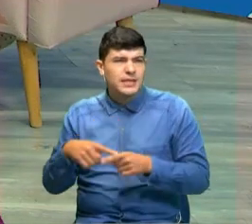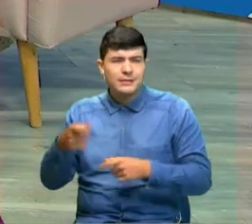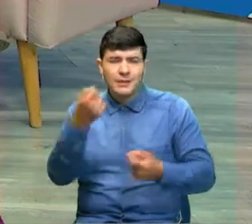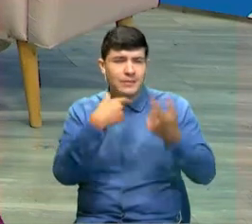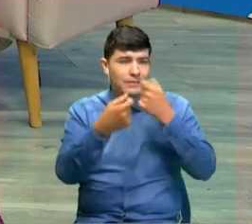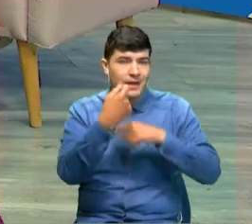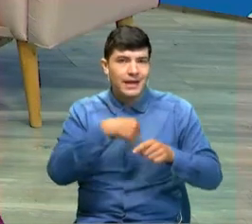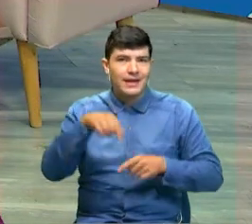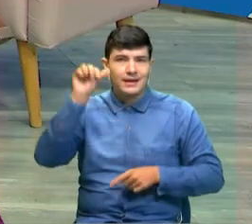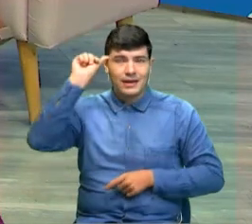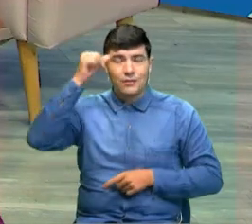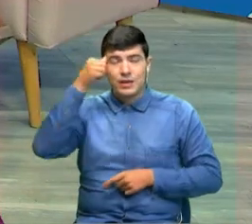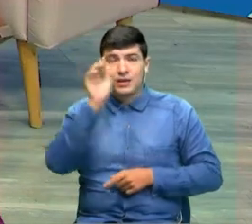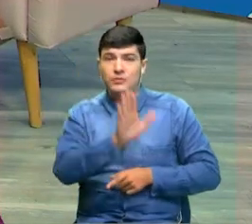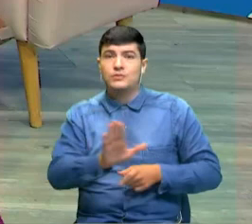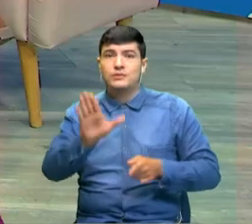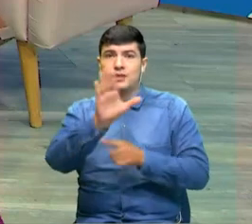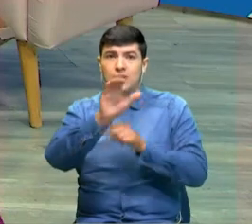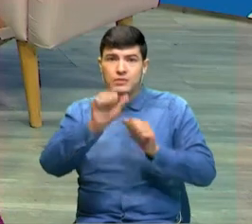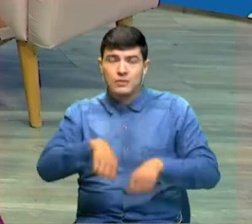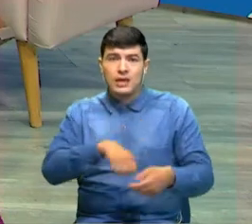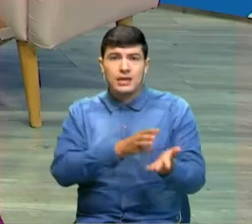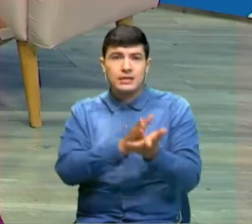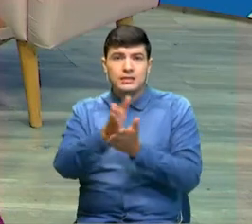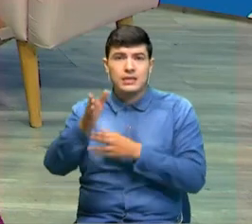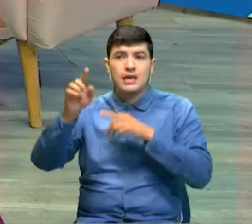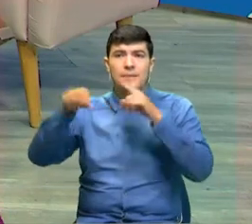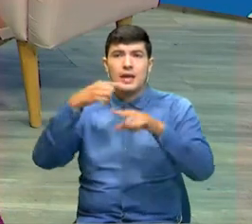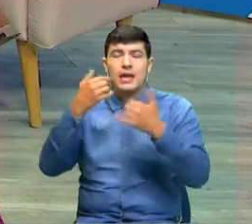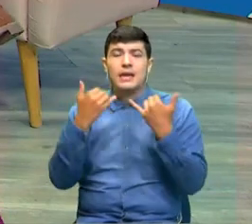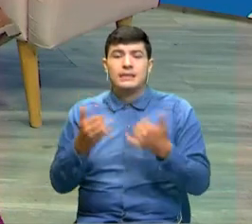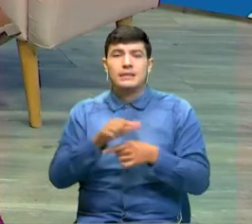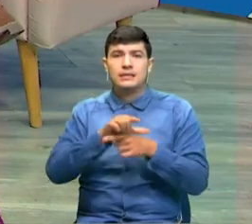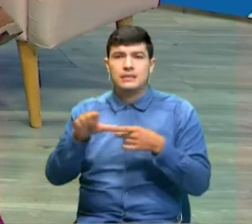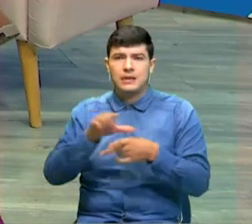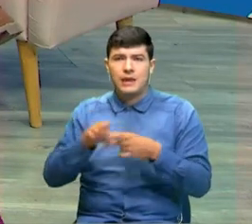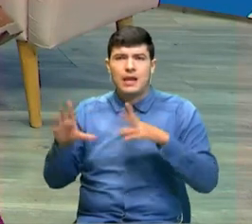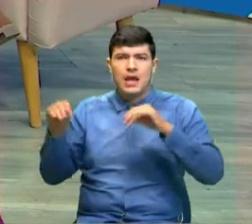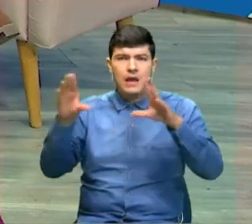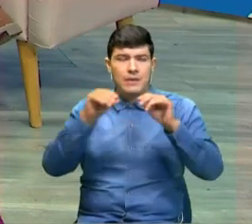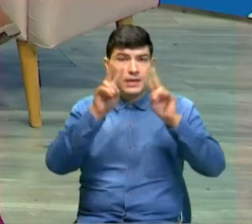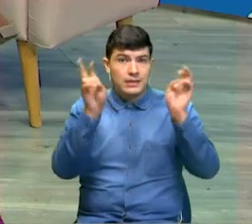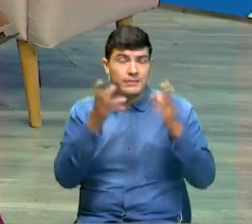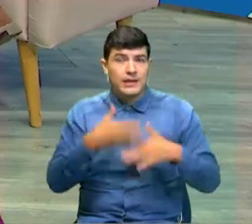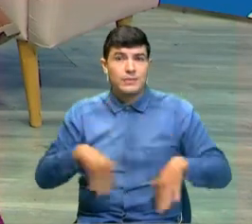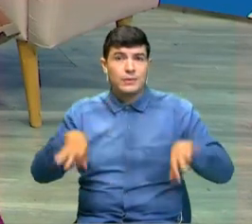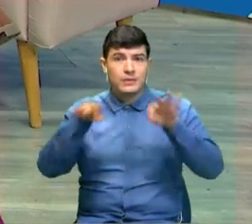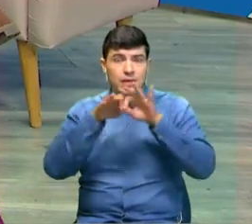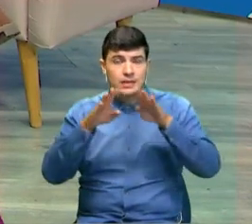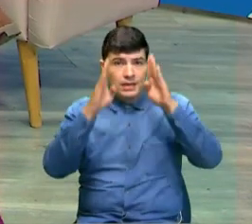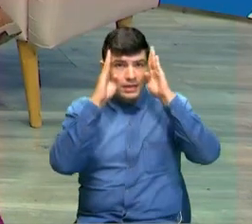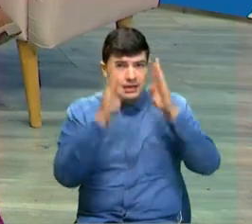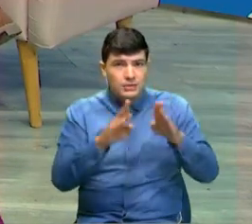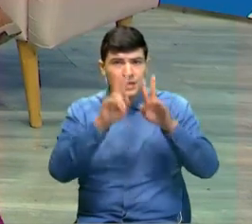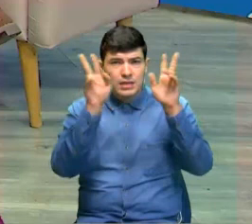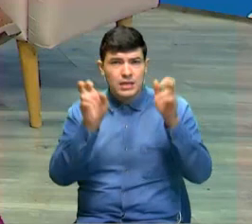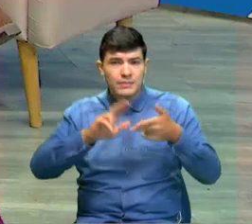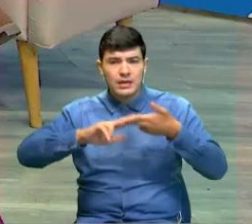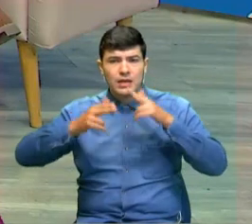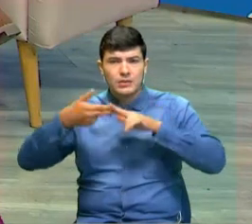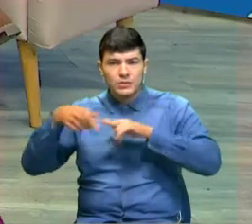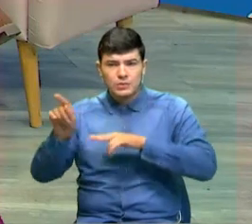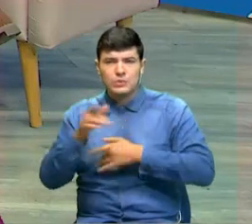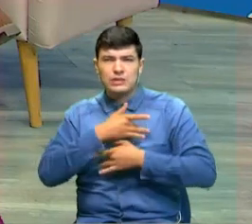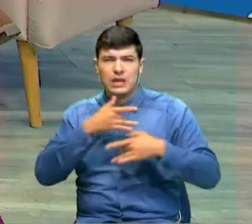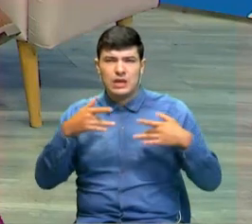Recuerde que ustedes pueden seguir contactándose con nosotros. Esta semana hemos estado hablando de temas bien importantes que atienden a temas relacionados con